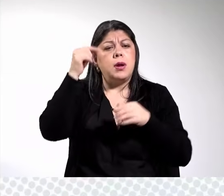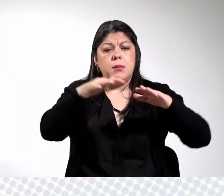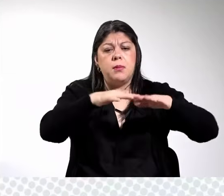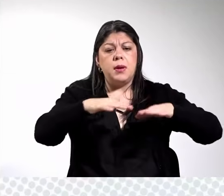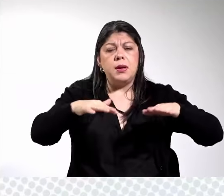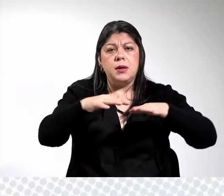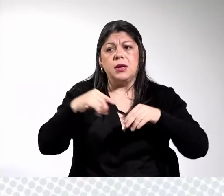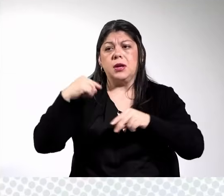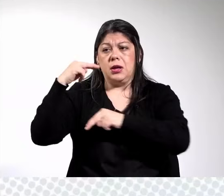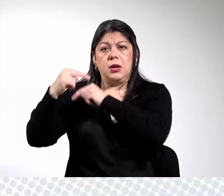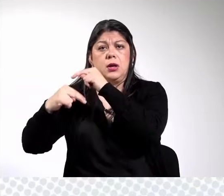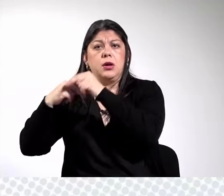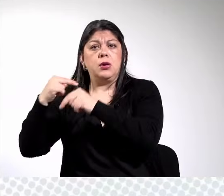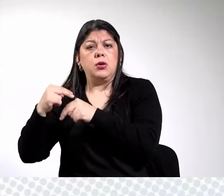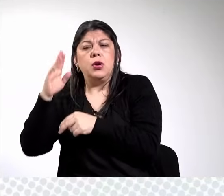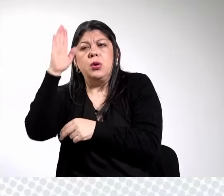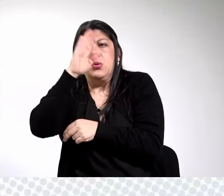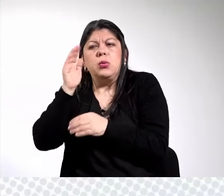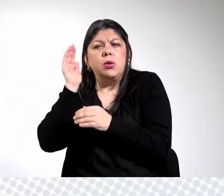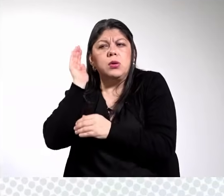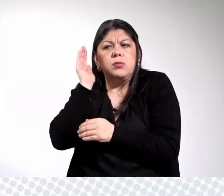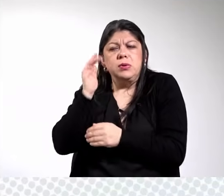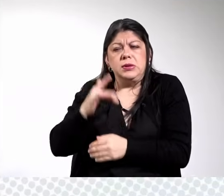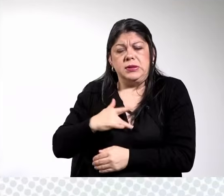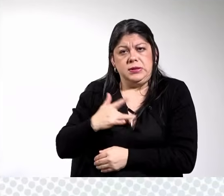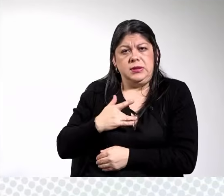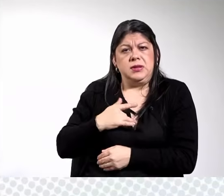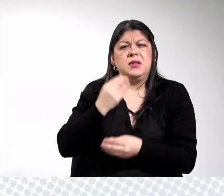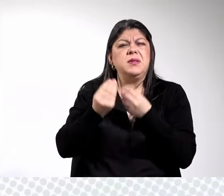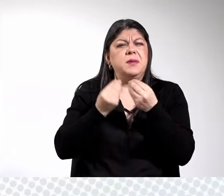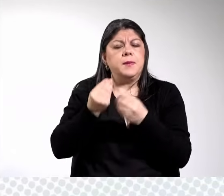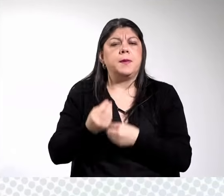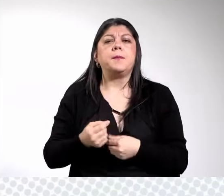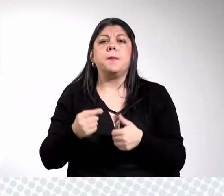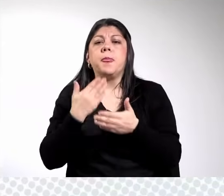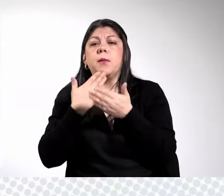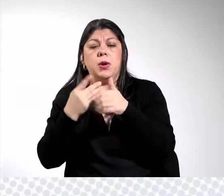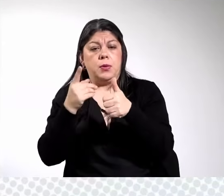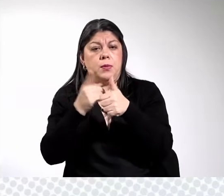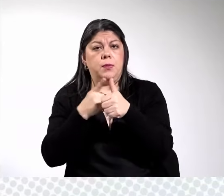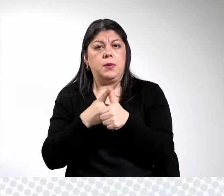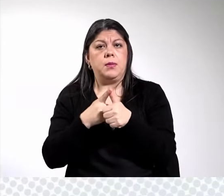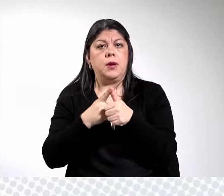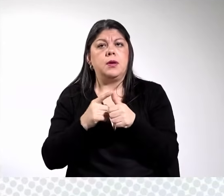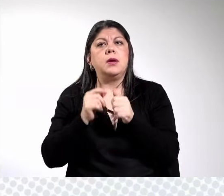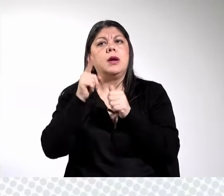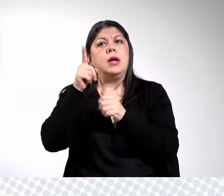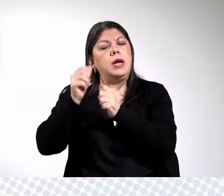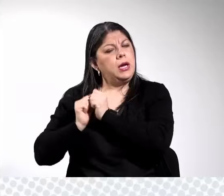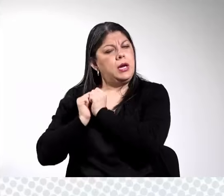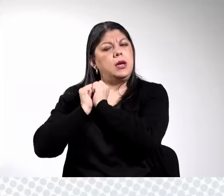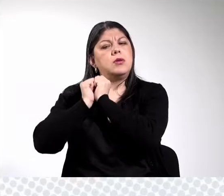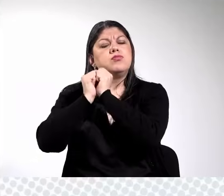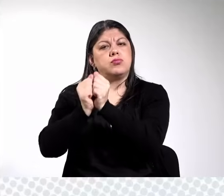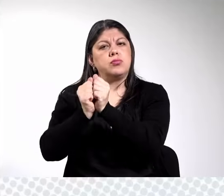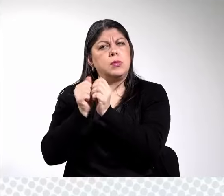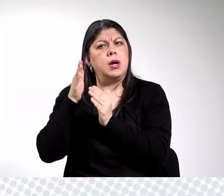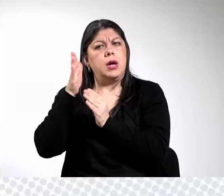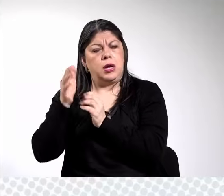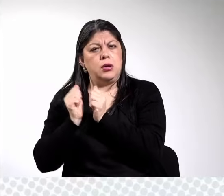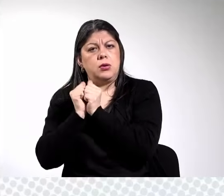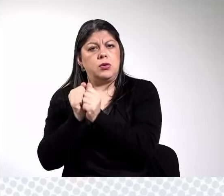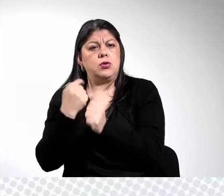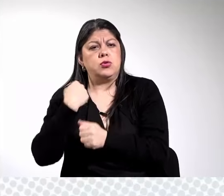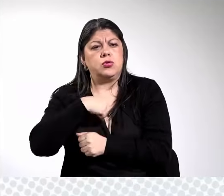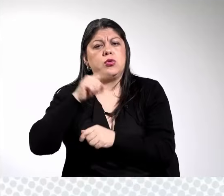que históricamente no se han sentido escuchados? Bueno, lo primero es estar allá. Yo creo que nosotros no podemos esperar